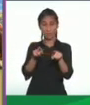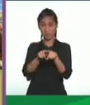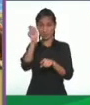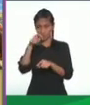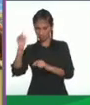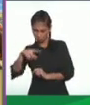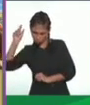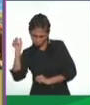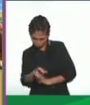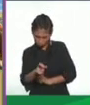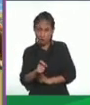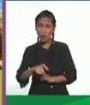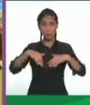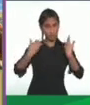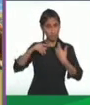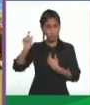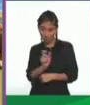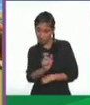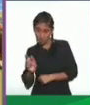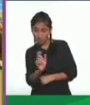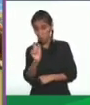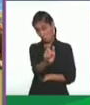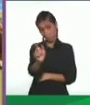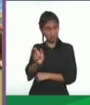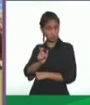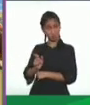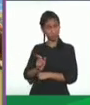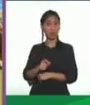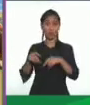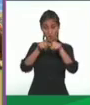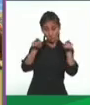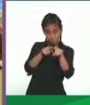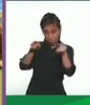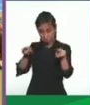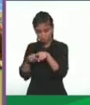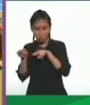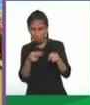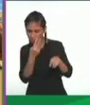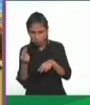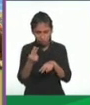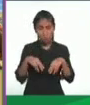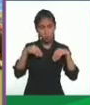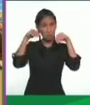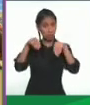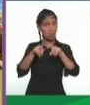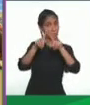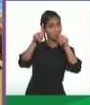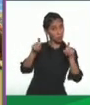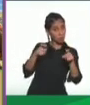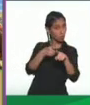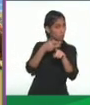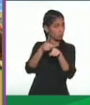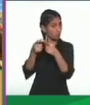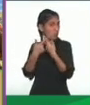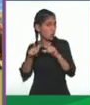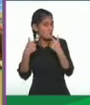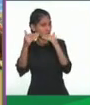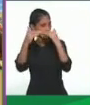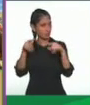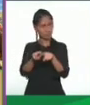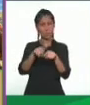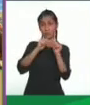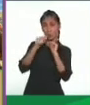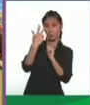el jugador, puede avanzar o retroceder su ficha. Los casilleros pueden tener una indicación, preguntas a resolver o estar libres. Número